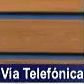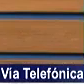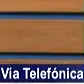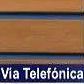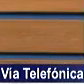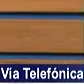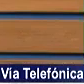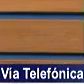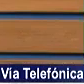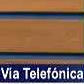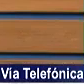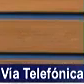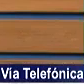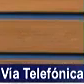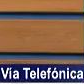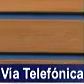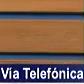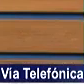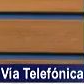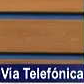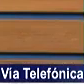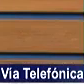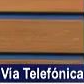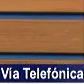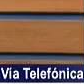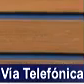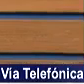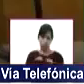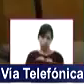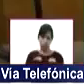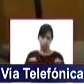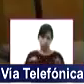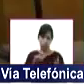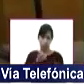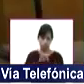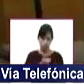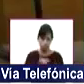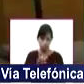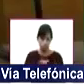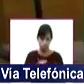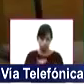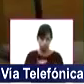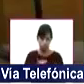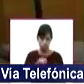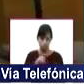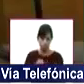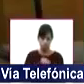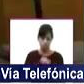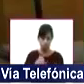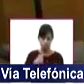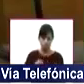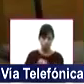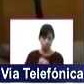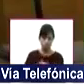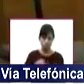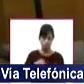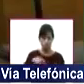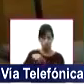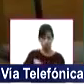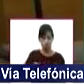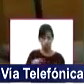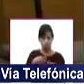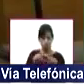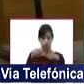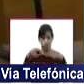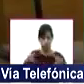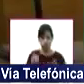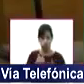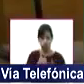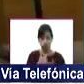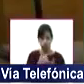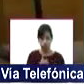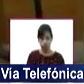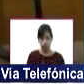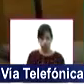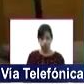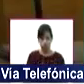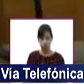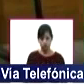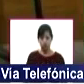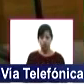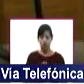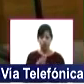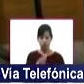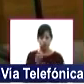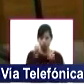comparación no es del todo válida. Por ejemplo, la aprobación del INE. Además, déjame poner un contexto.